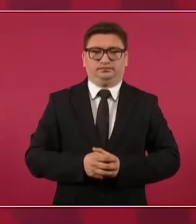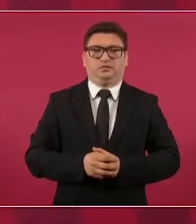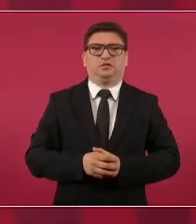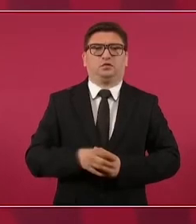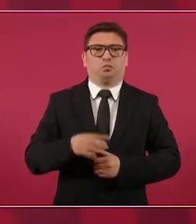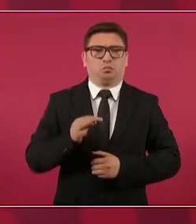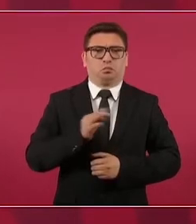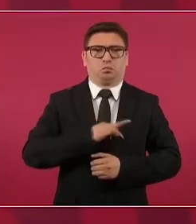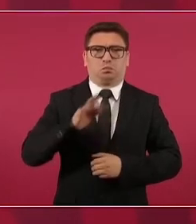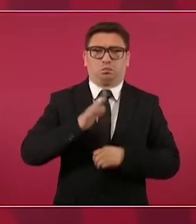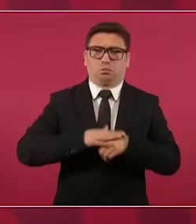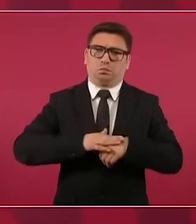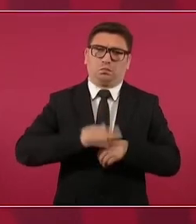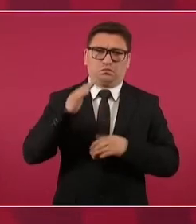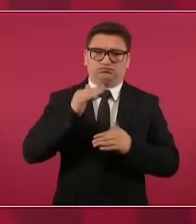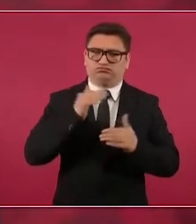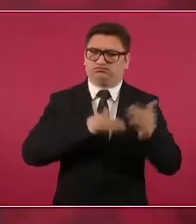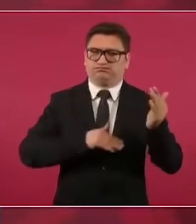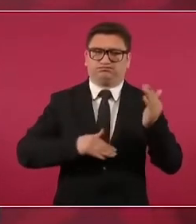potencial de crecimiento,